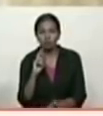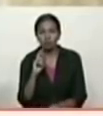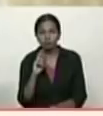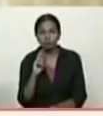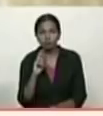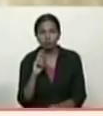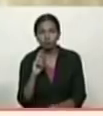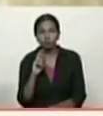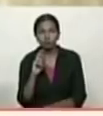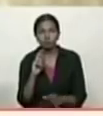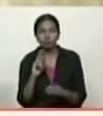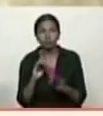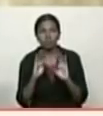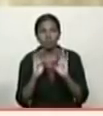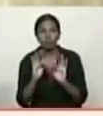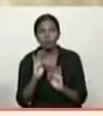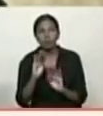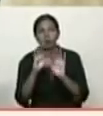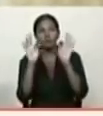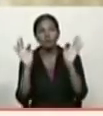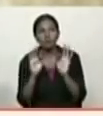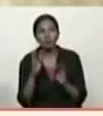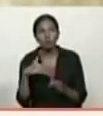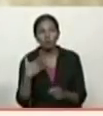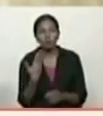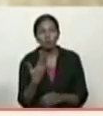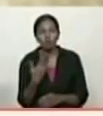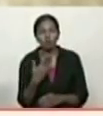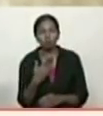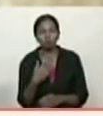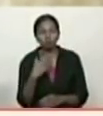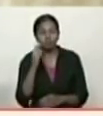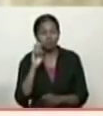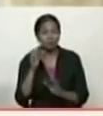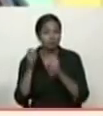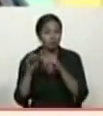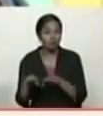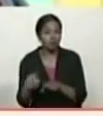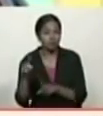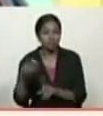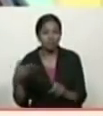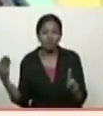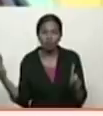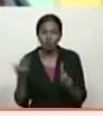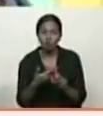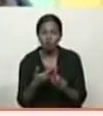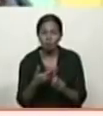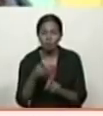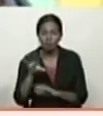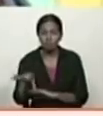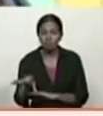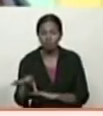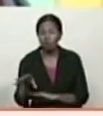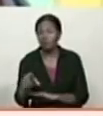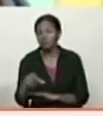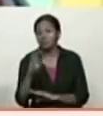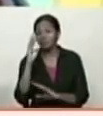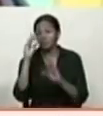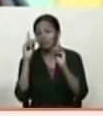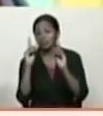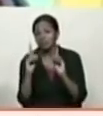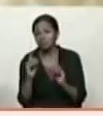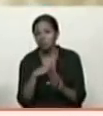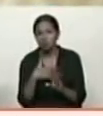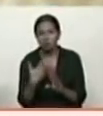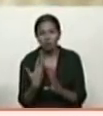sin sustento ni arraigo en la realidad venezolana. Ante el fracaso de ese golpe de Estado, ellos han decidido tratar de hacer